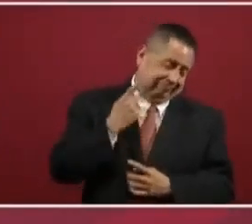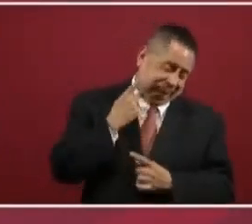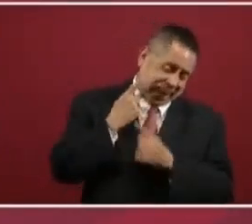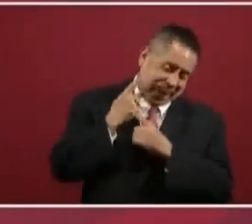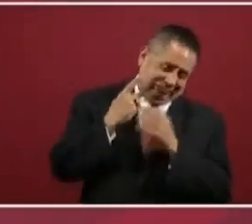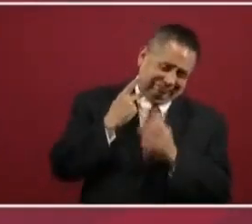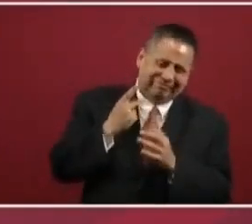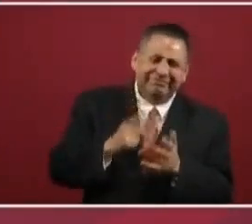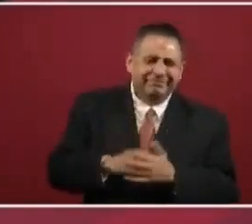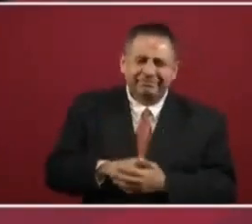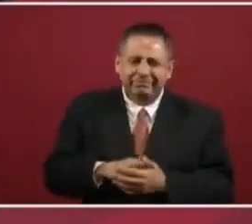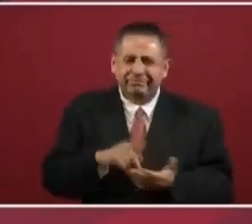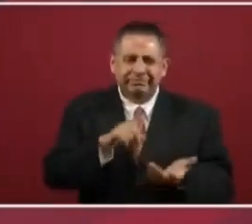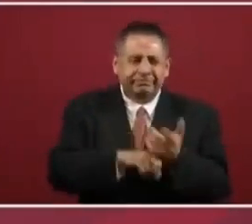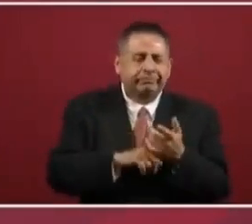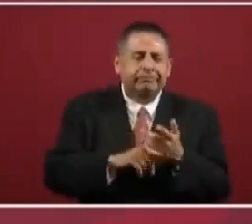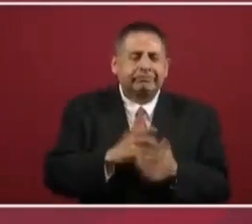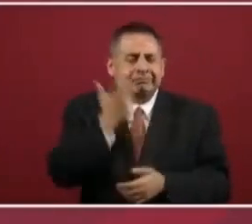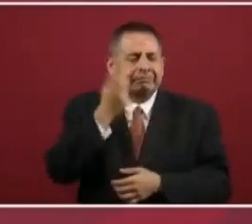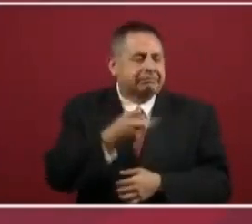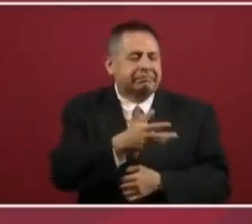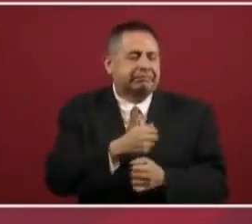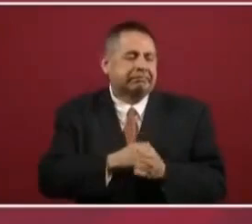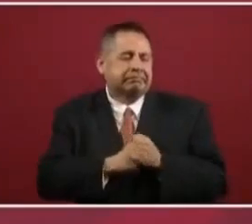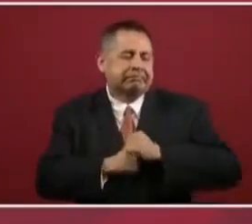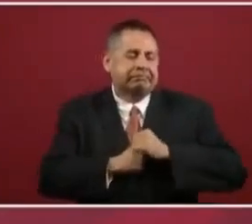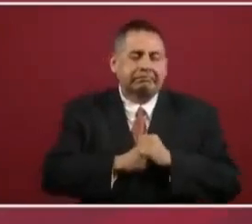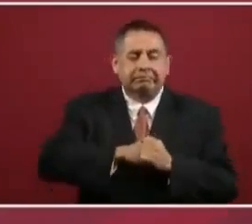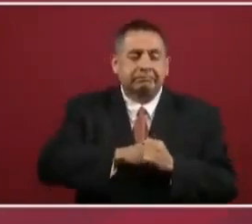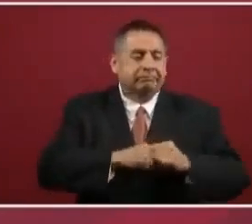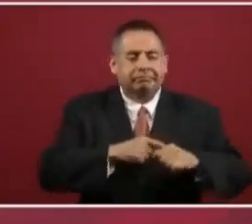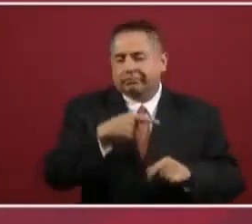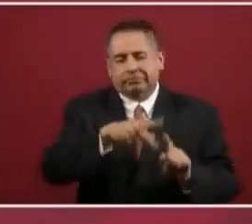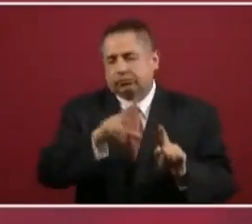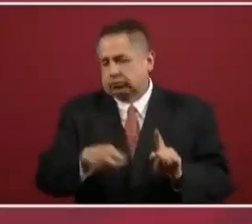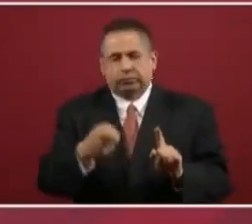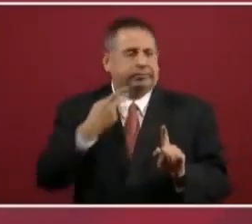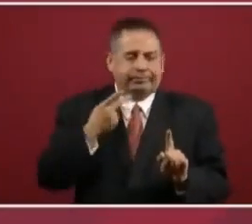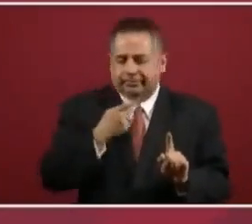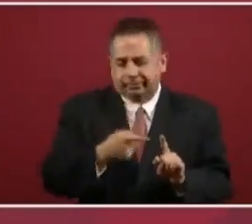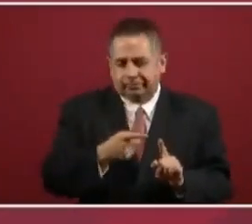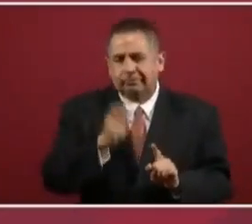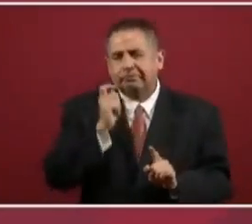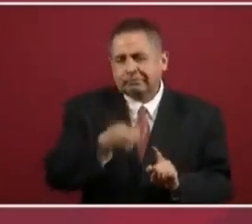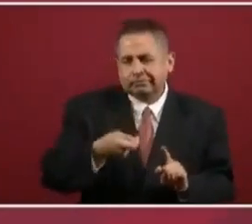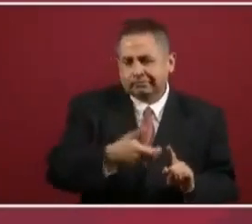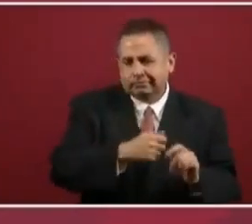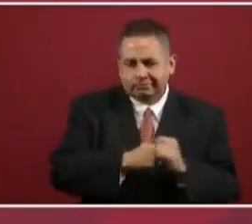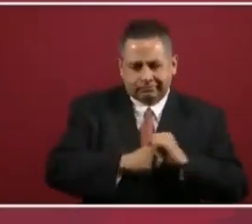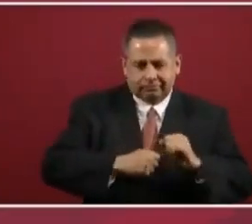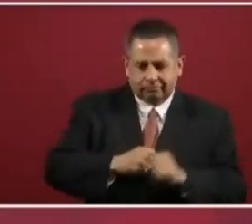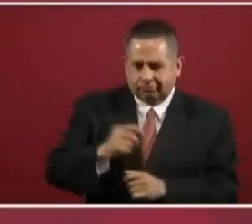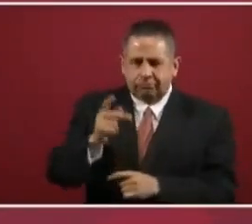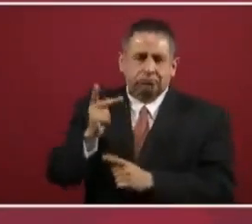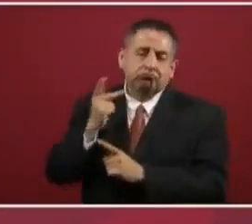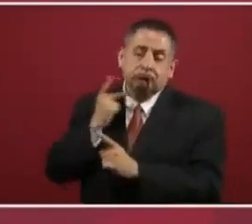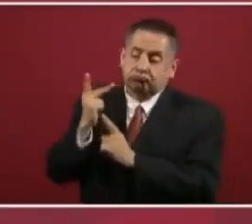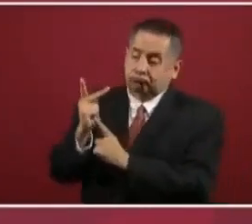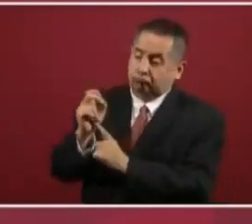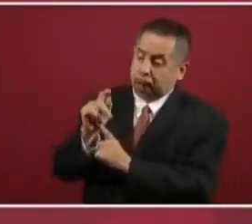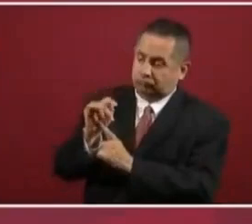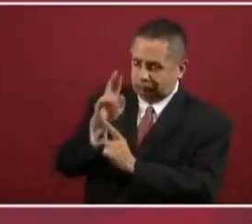palabra traficantes de influencia Mejor vamos este respetando al